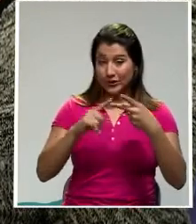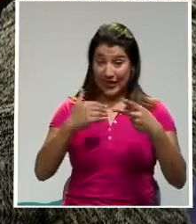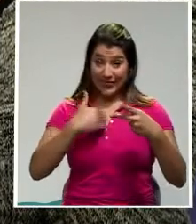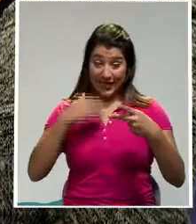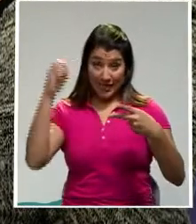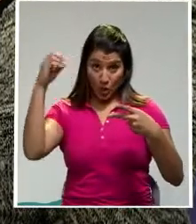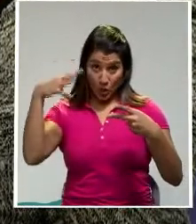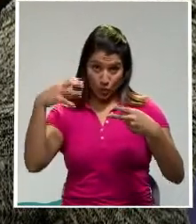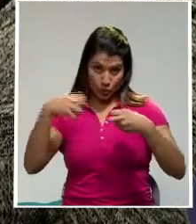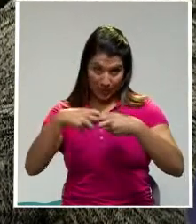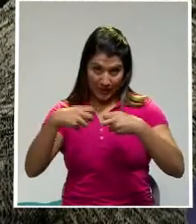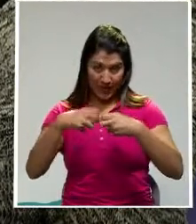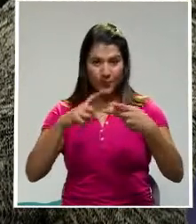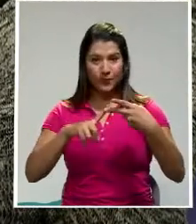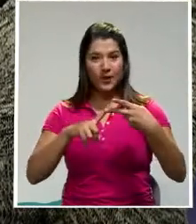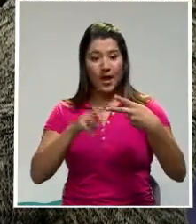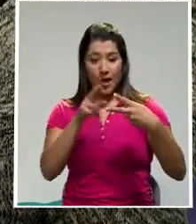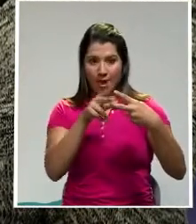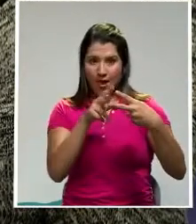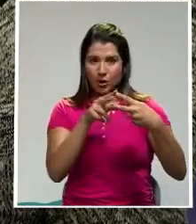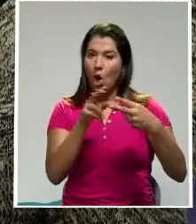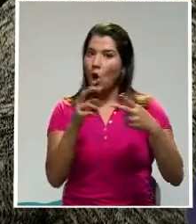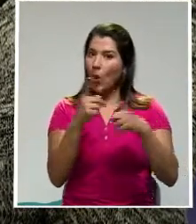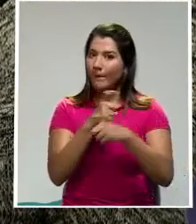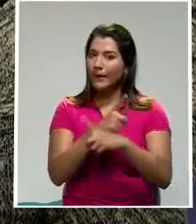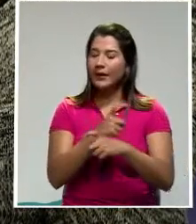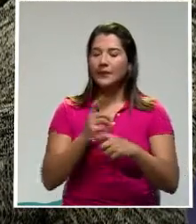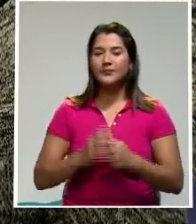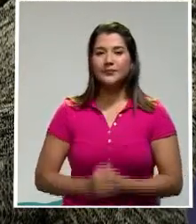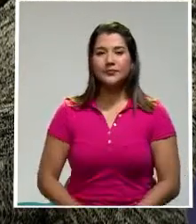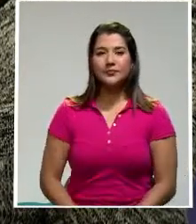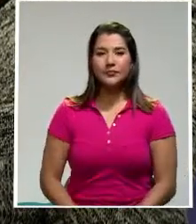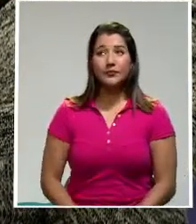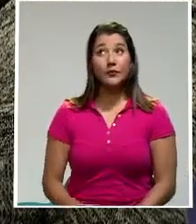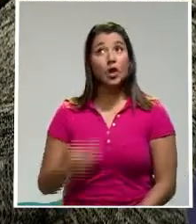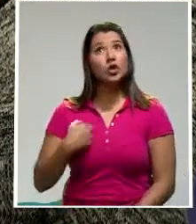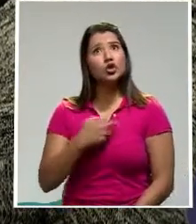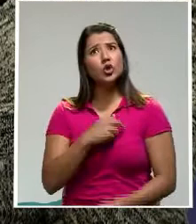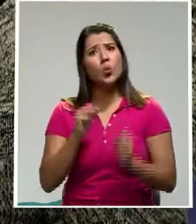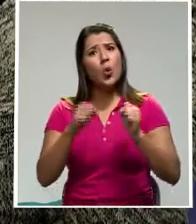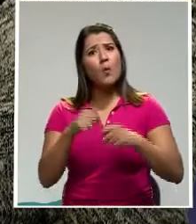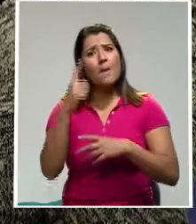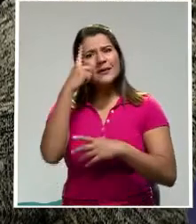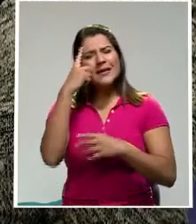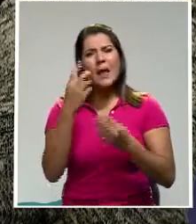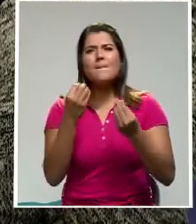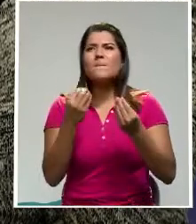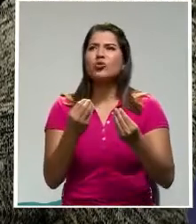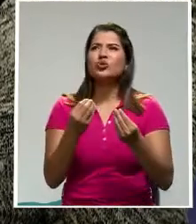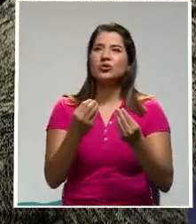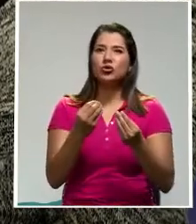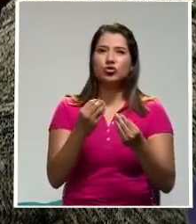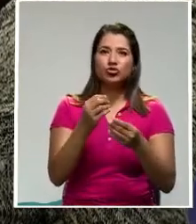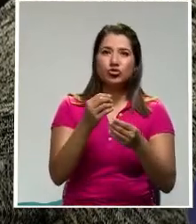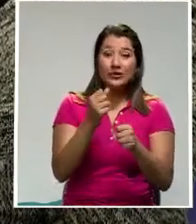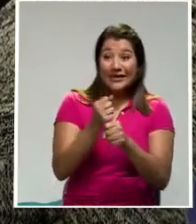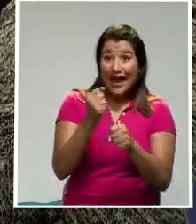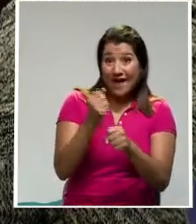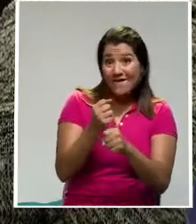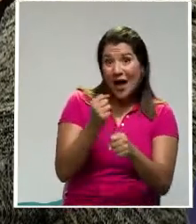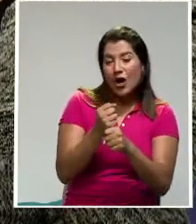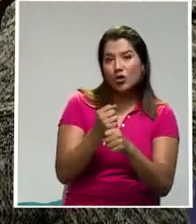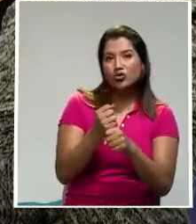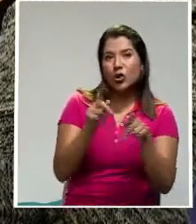electricidad, energía. Es una operación compleja. Uno pensaría que hay mucha tarea de campo, mucha gente trabajando